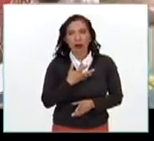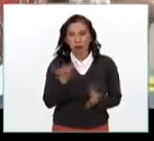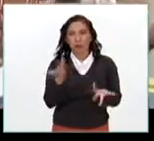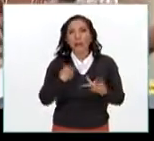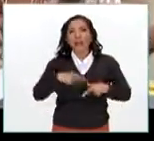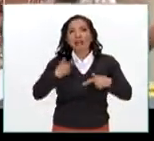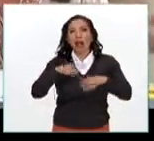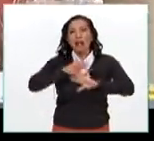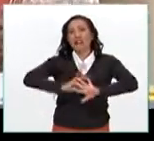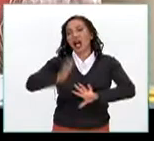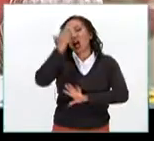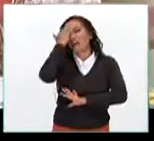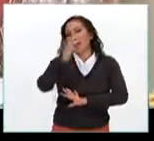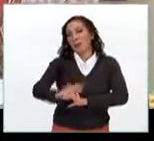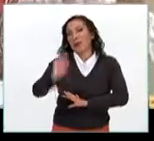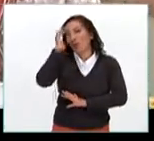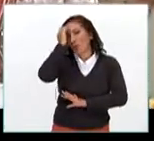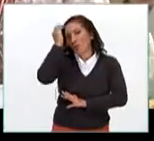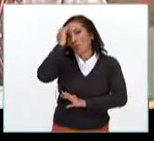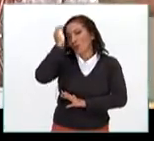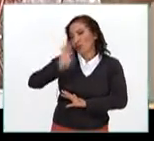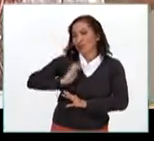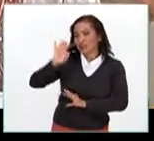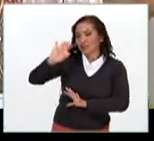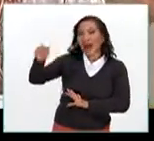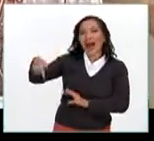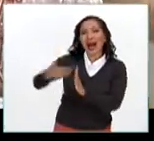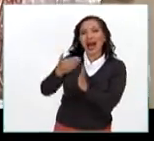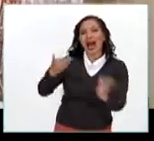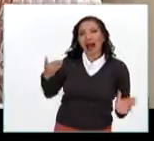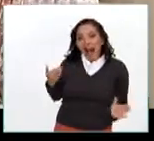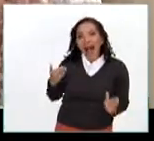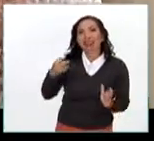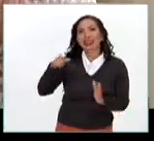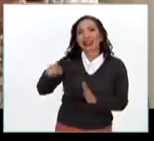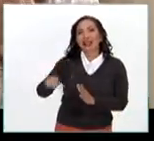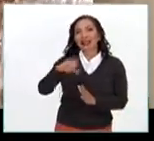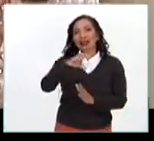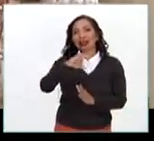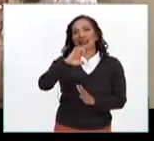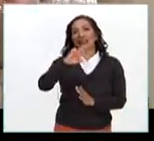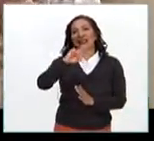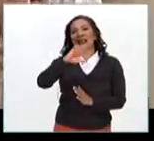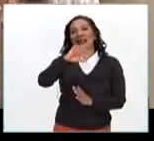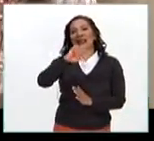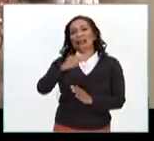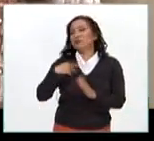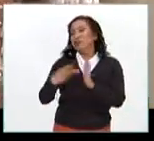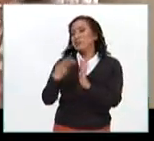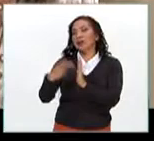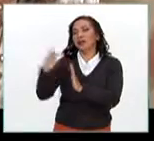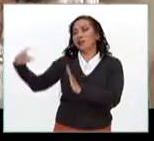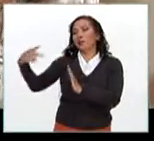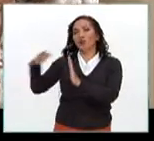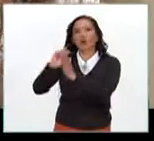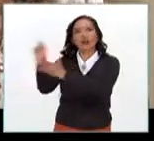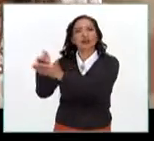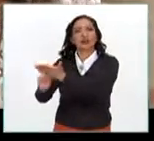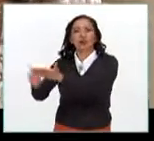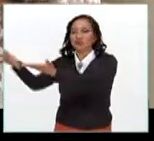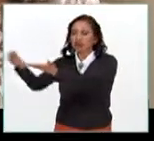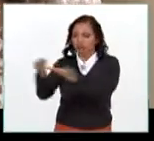autores favoritos. Hay autores que ya Sidcli es su casa, ¿no? Y que han publicado ya